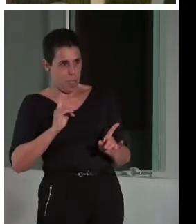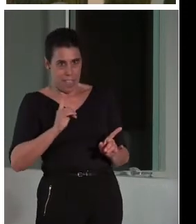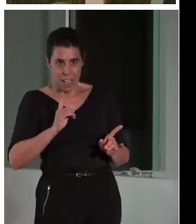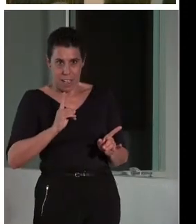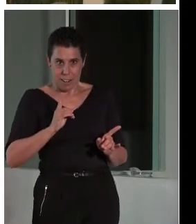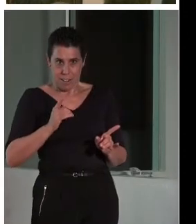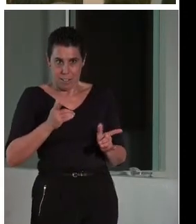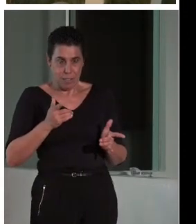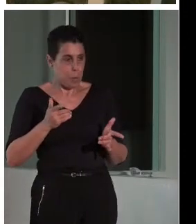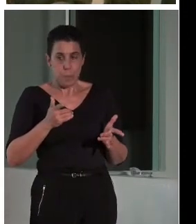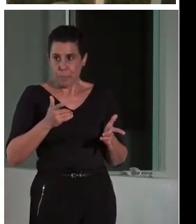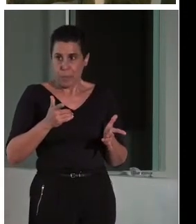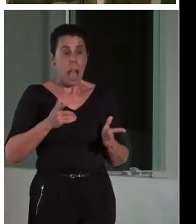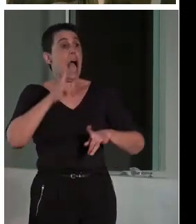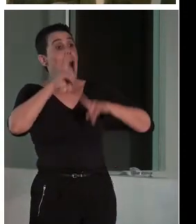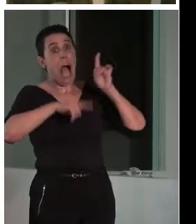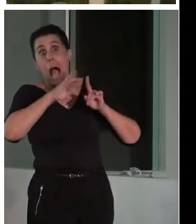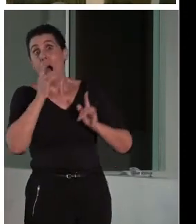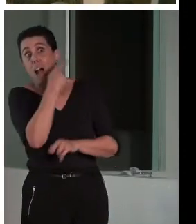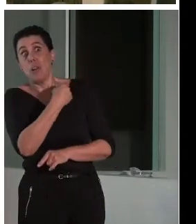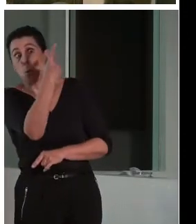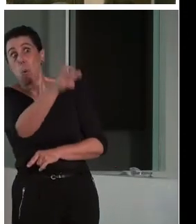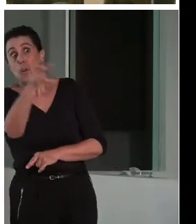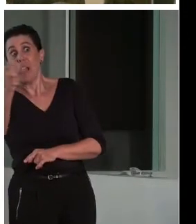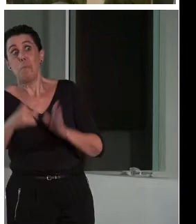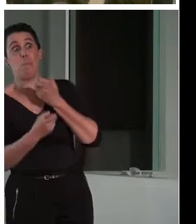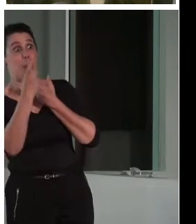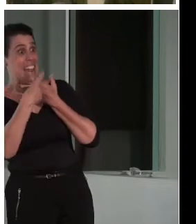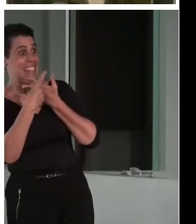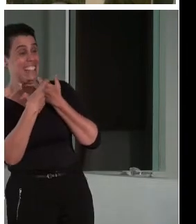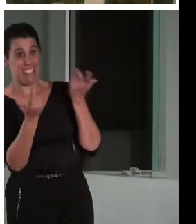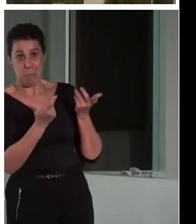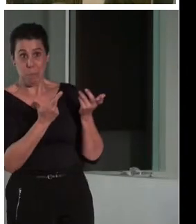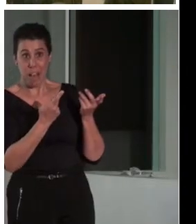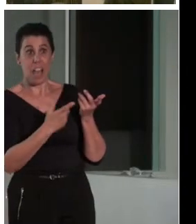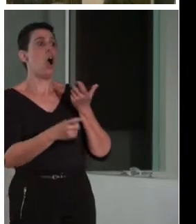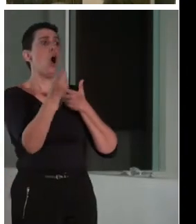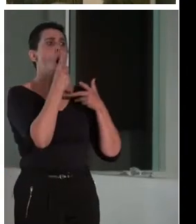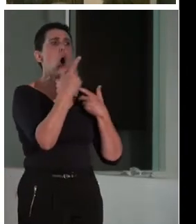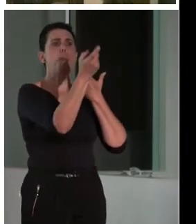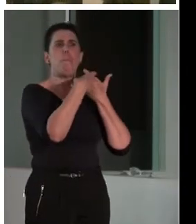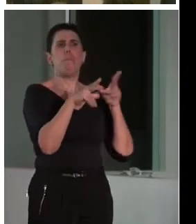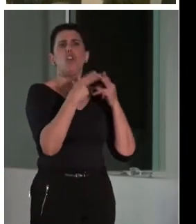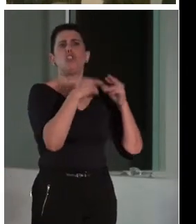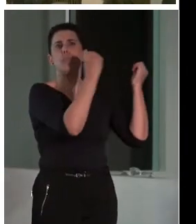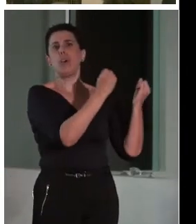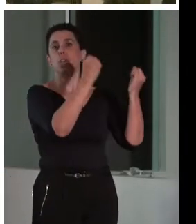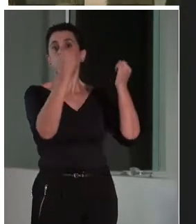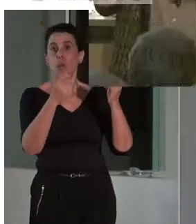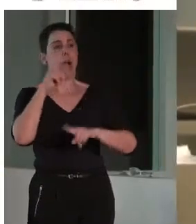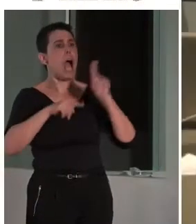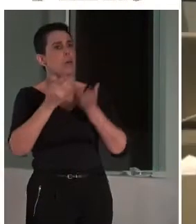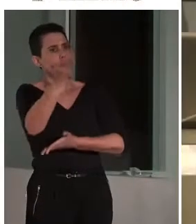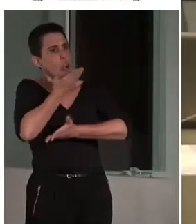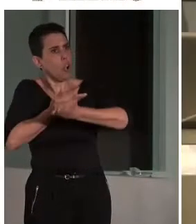sea somos todos muchos algunos de los que estáis aquí sois miembros institucionales y otros miembros personales estáis activos colaboráis con